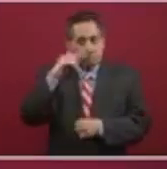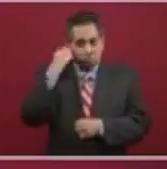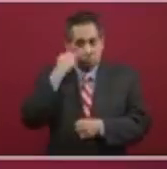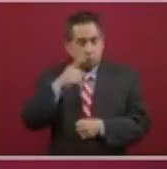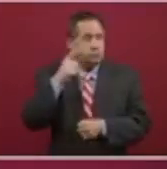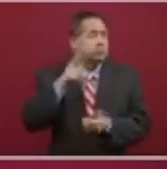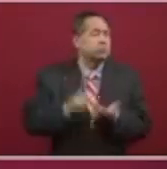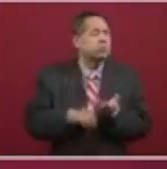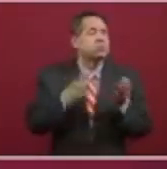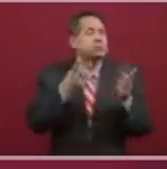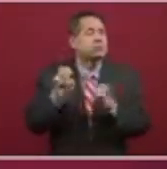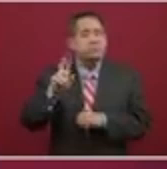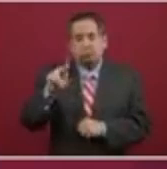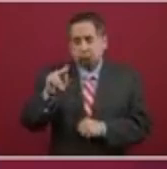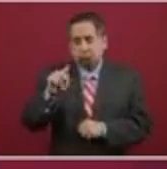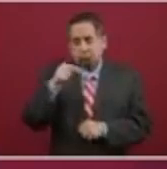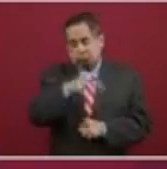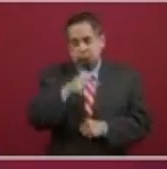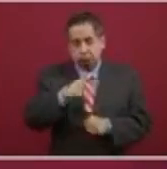en